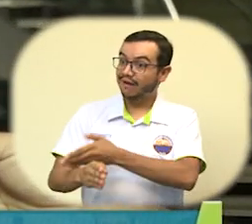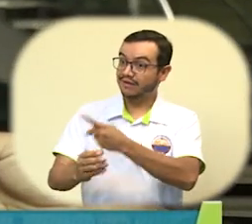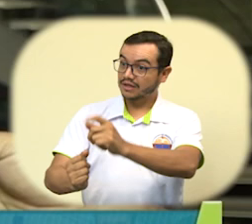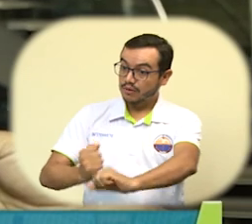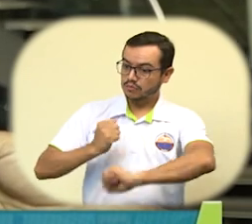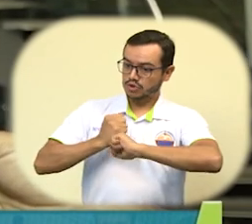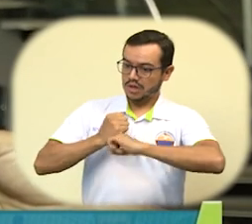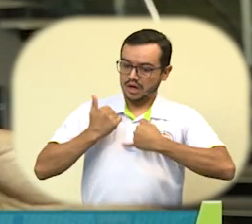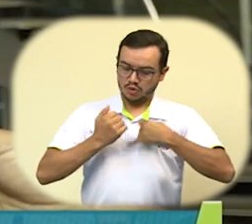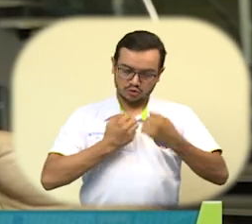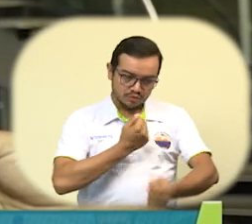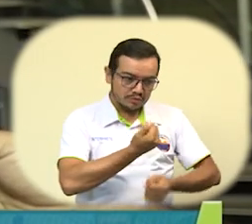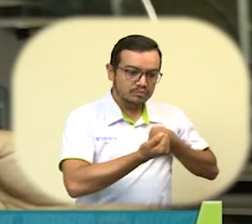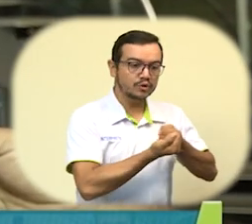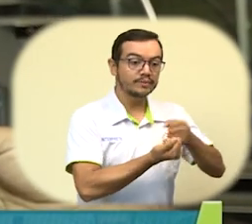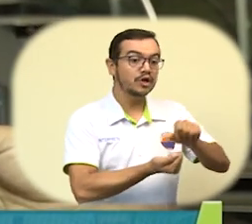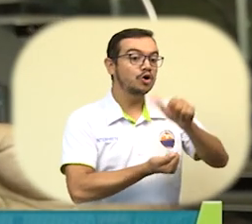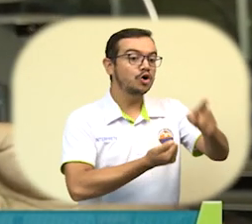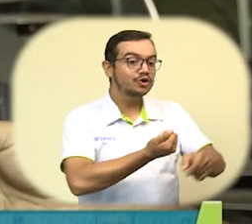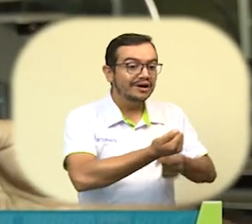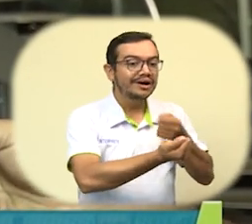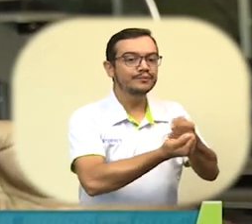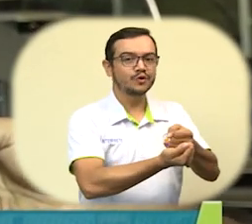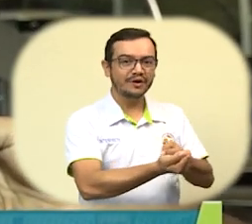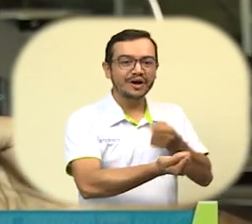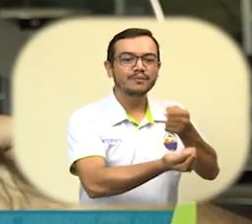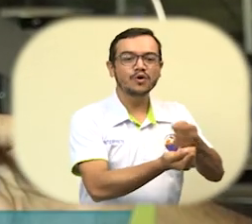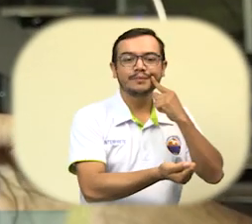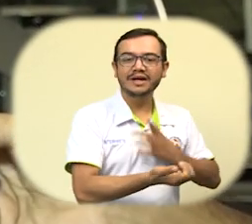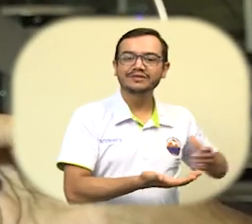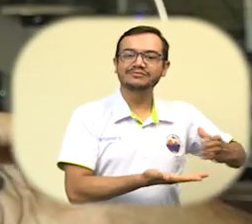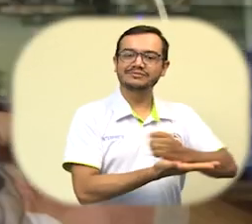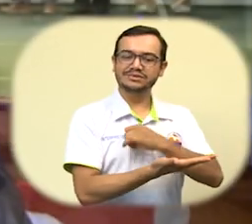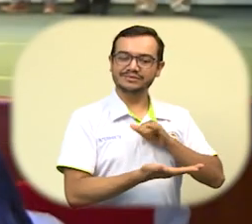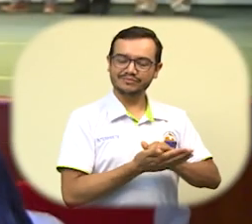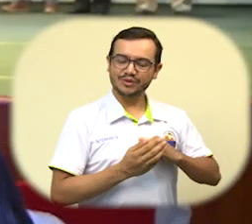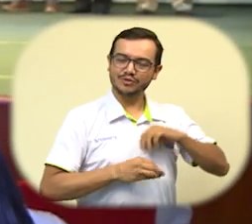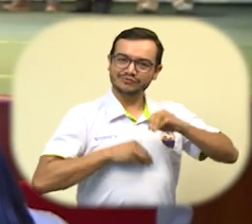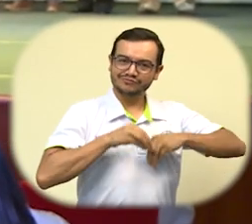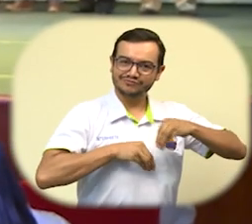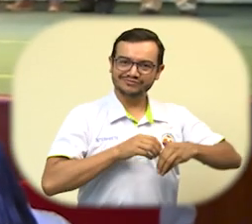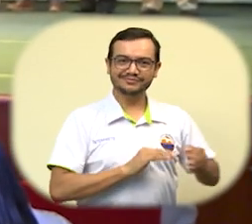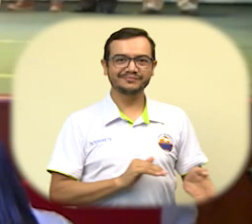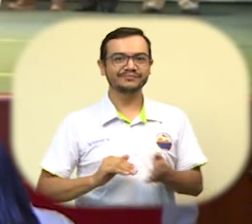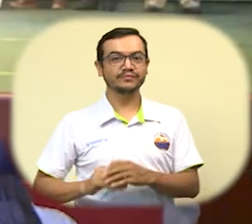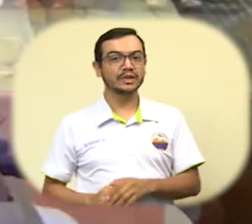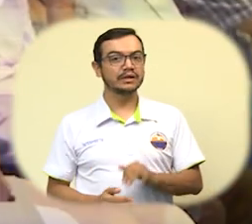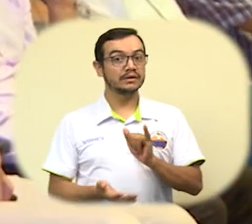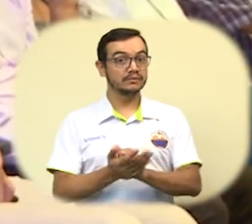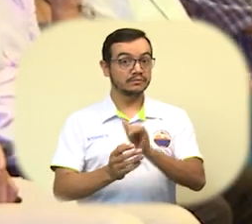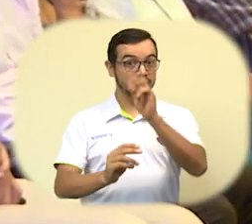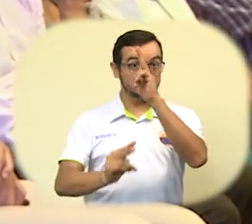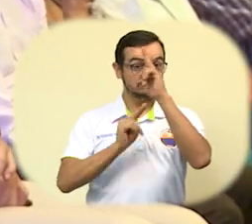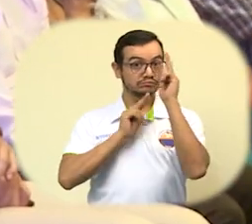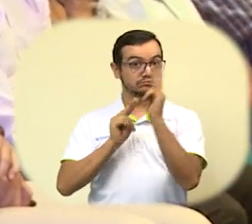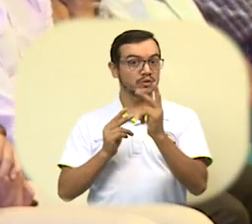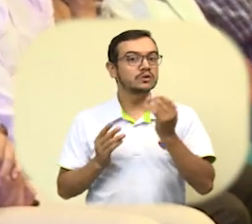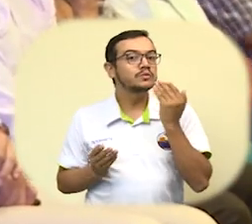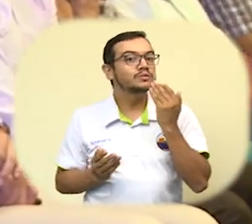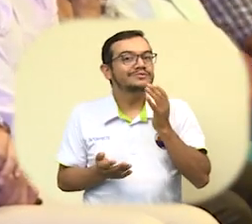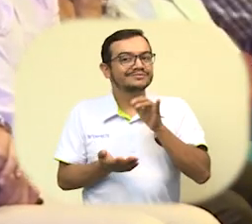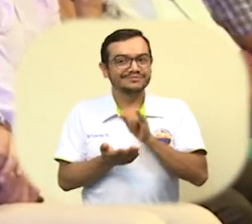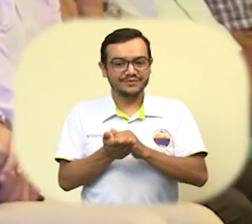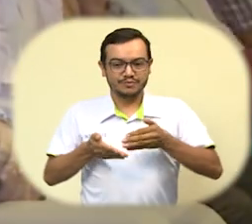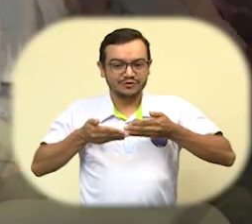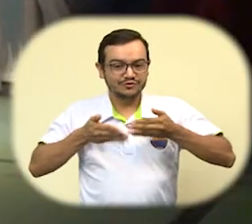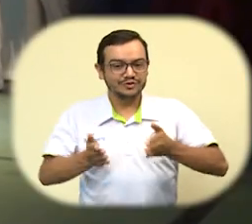nos trajeron hasta este punto, sembrar para que otro venga a cosechar más adelante y recoja los frutos de ese trabajo. El acto de reconocimiento se llevó a cabo